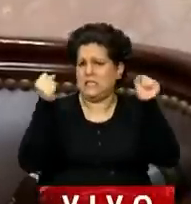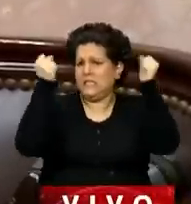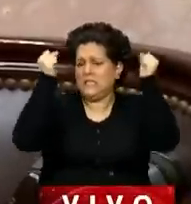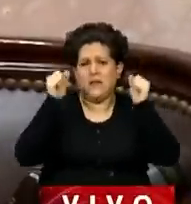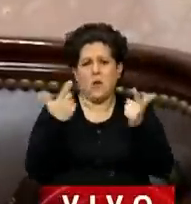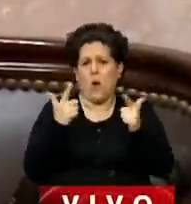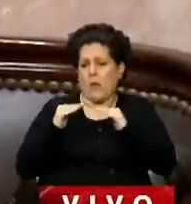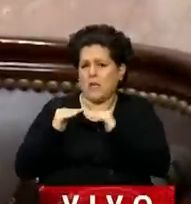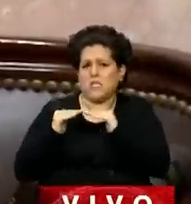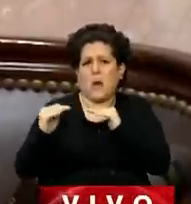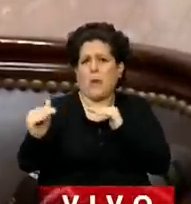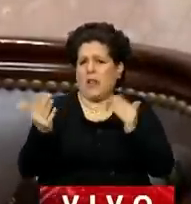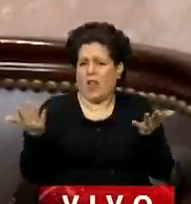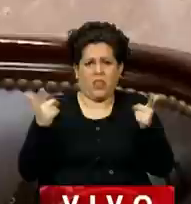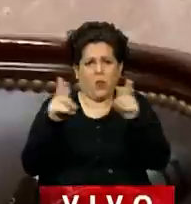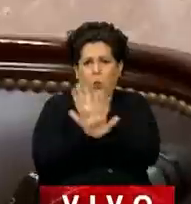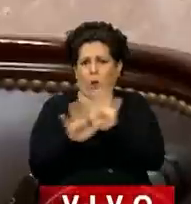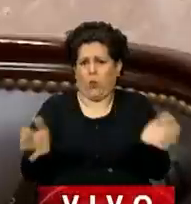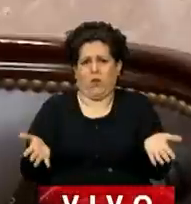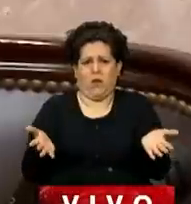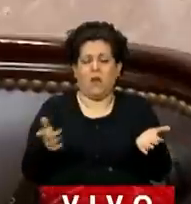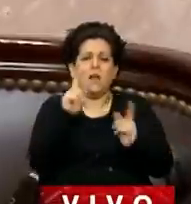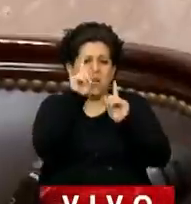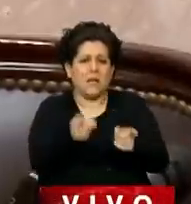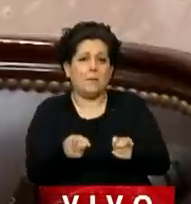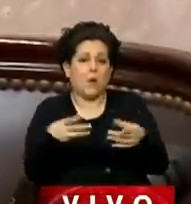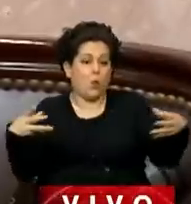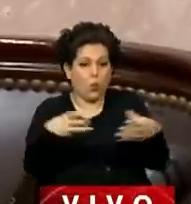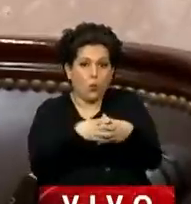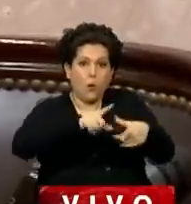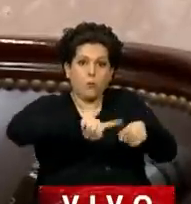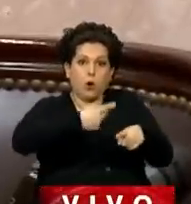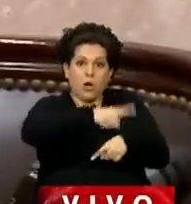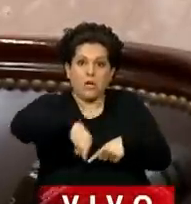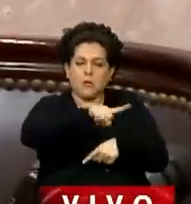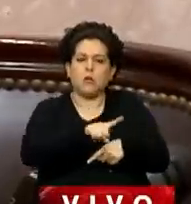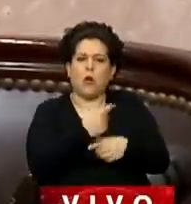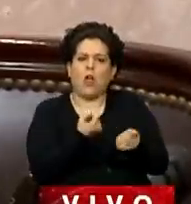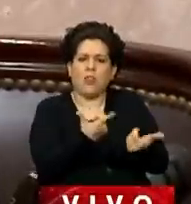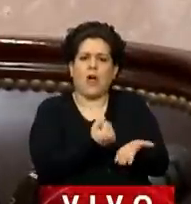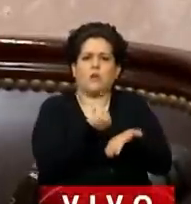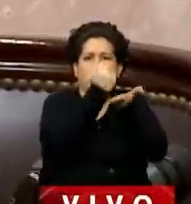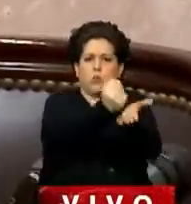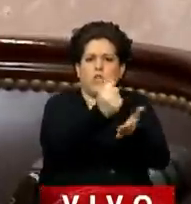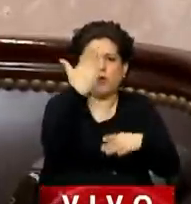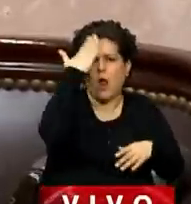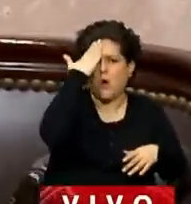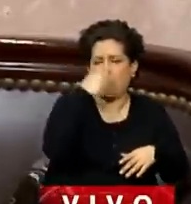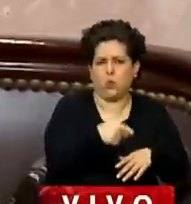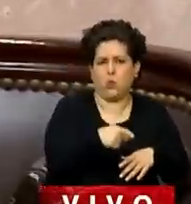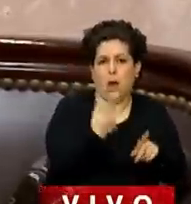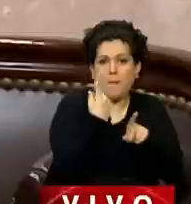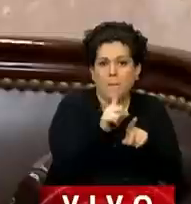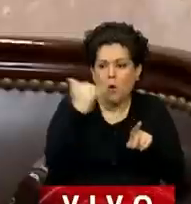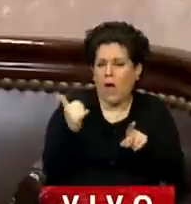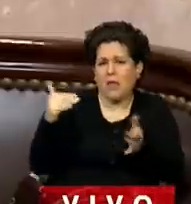poca estabilidad institucional y de una clase política que por ejemplo le da subsidios a la cultura mientras